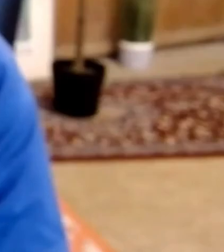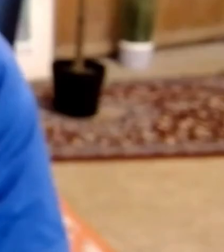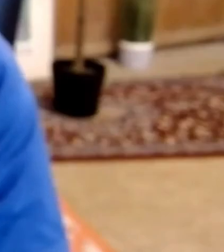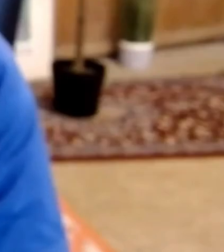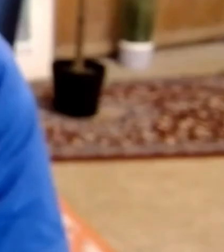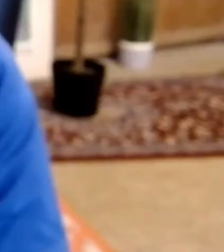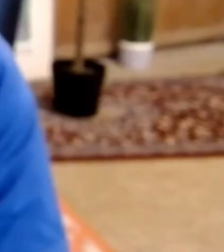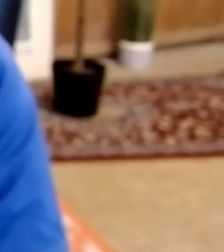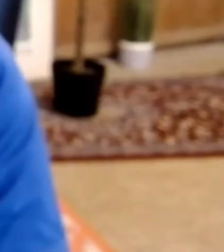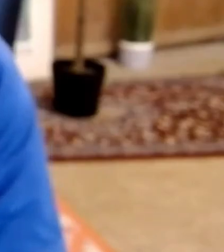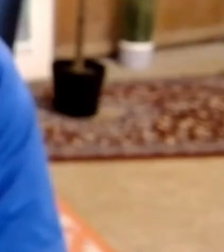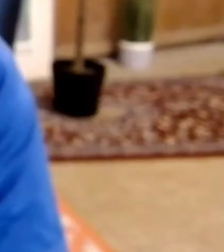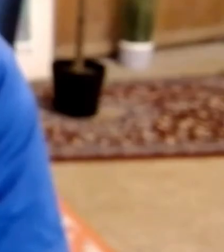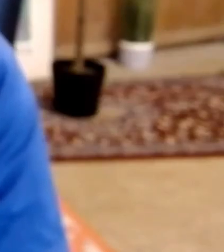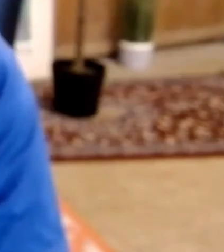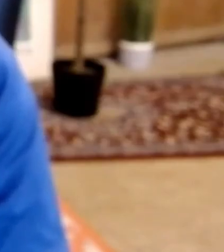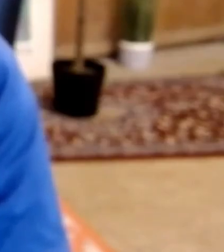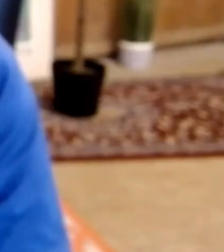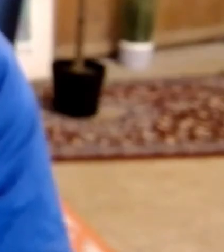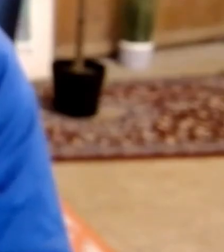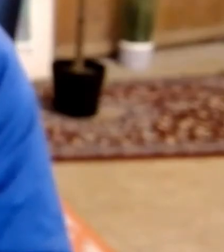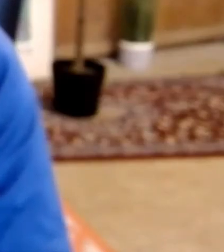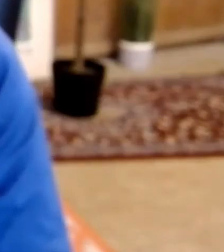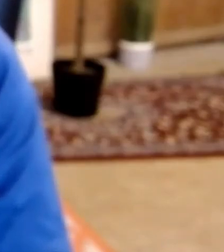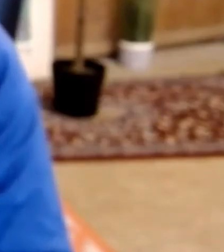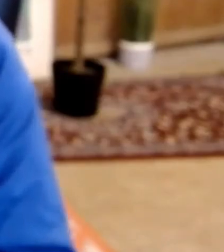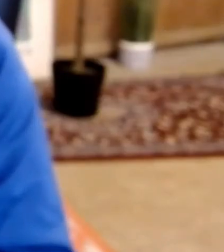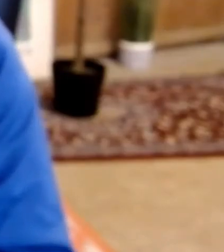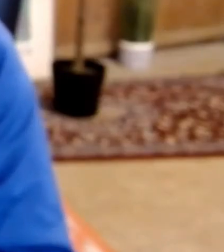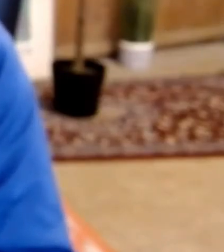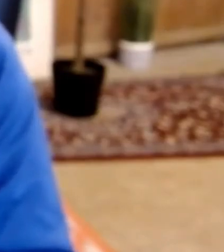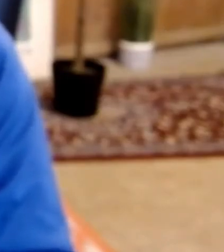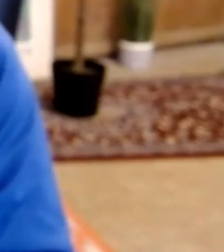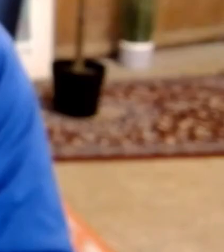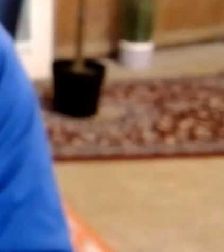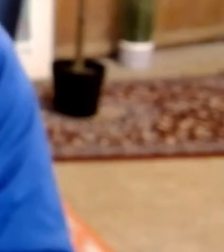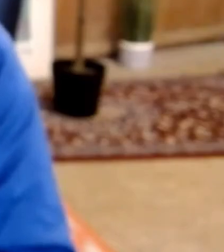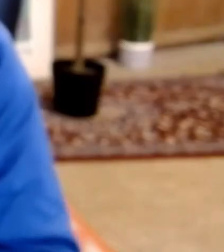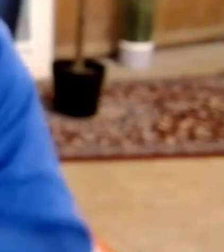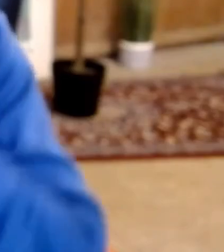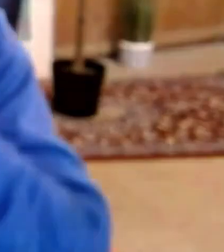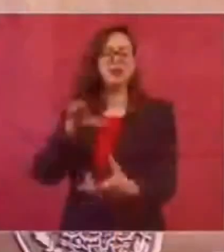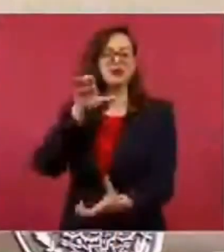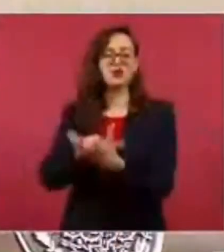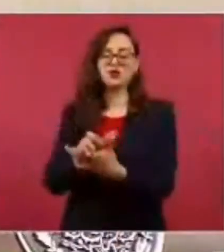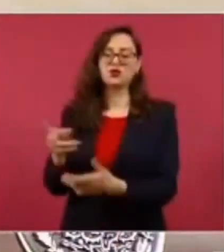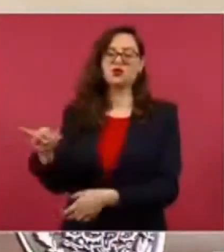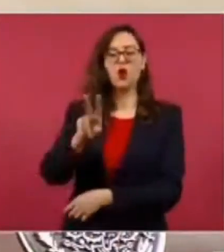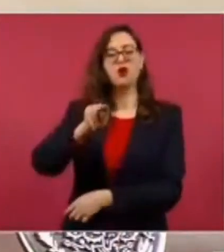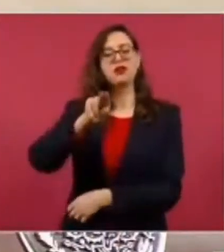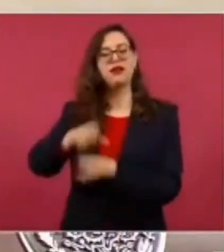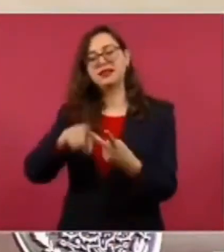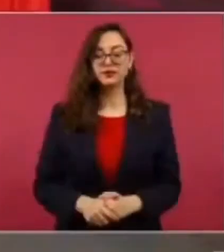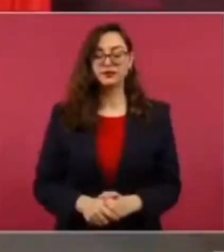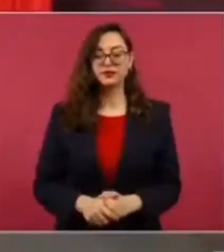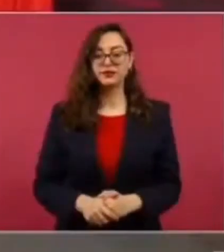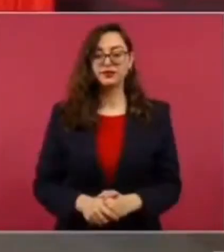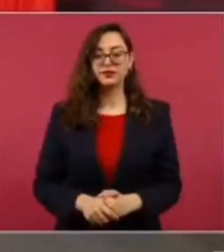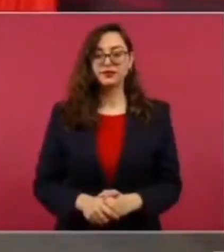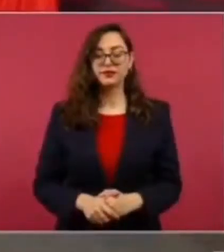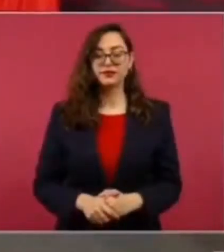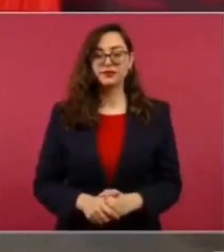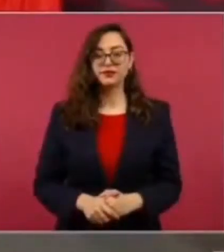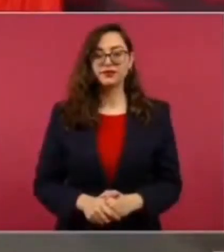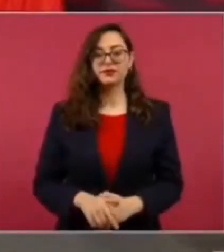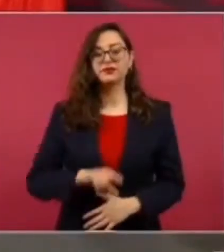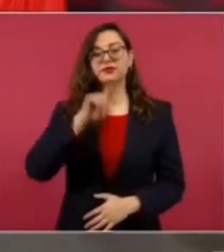tuvimos la oportunidad como mexicanos de determinar una consulta popular el juzgar o no a Felipe Calderón y al resto